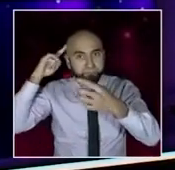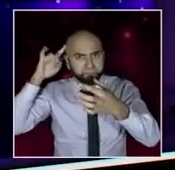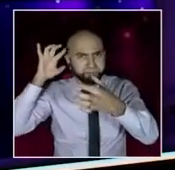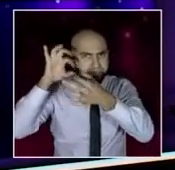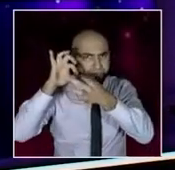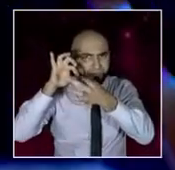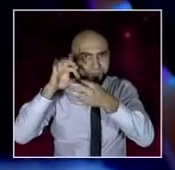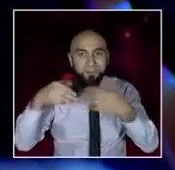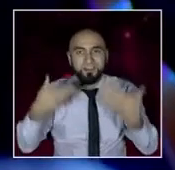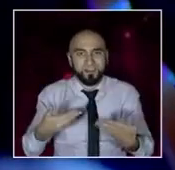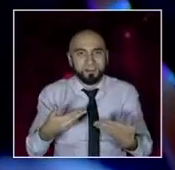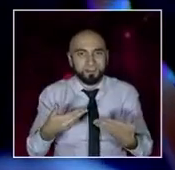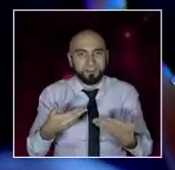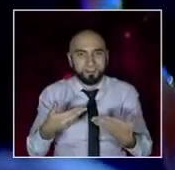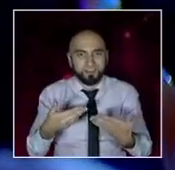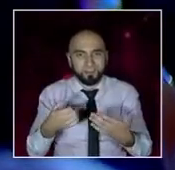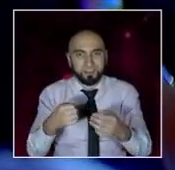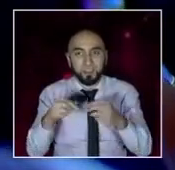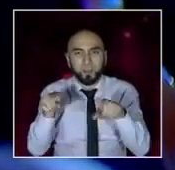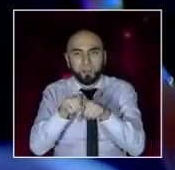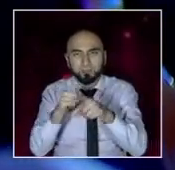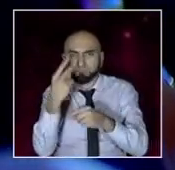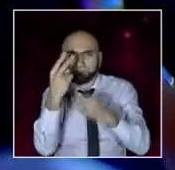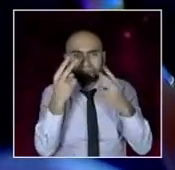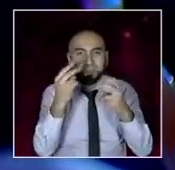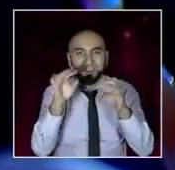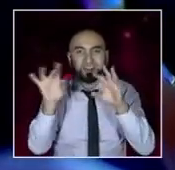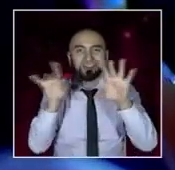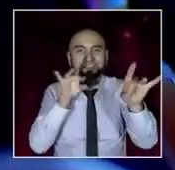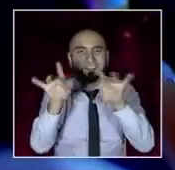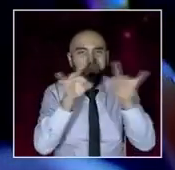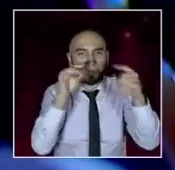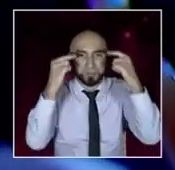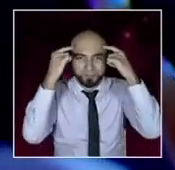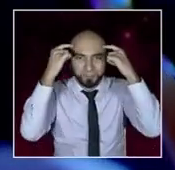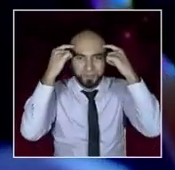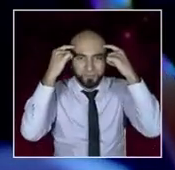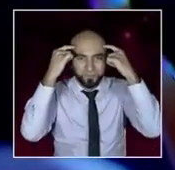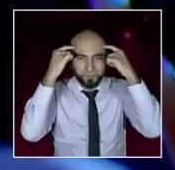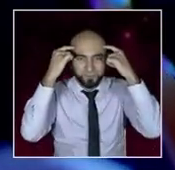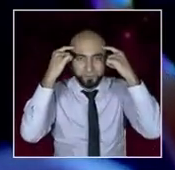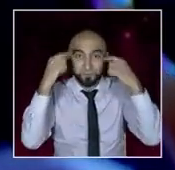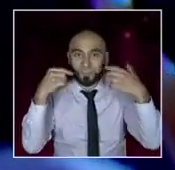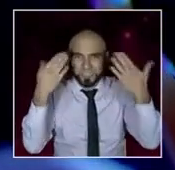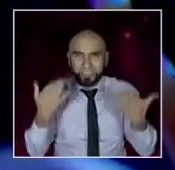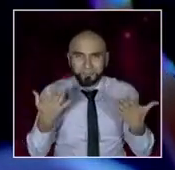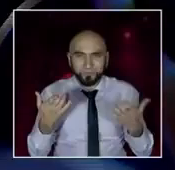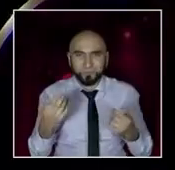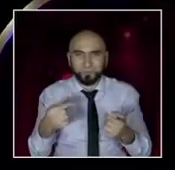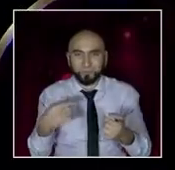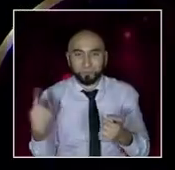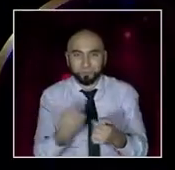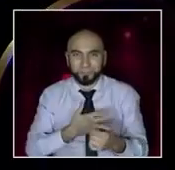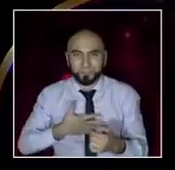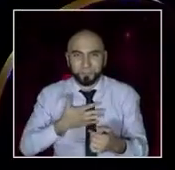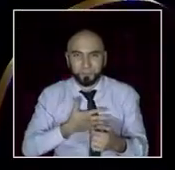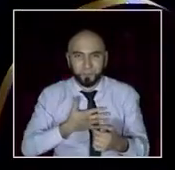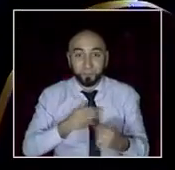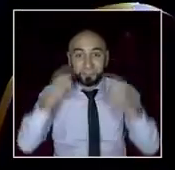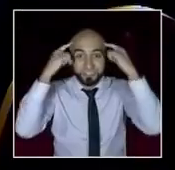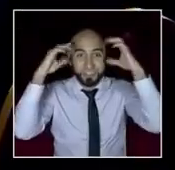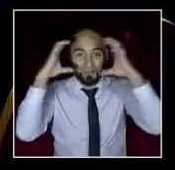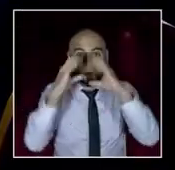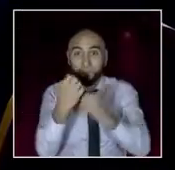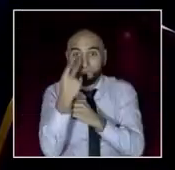mejor selección de qué es lo que causa esas sensaciones. Y eso es lo que percibimos conscientemente. El cerebro no ve luz